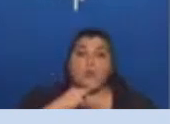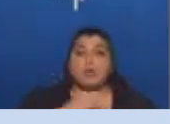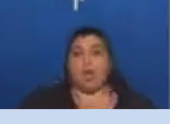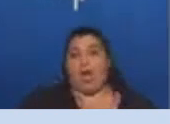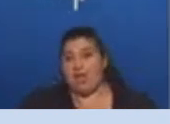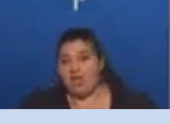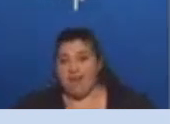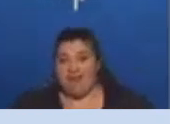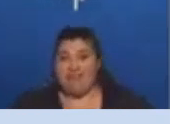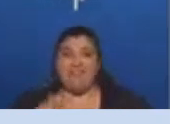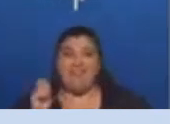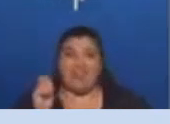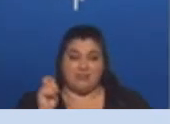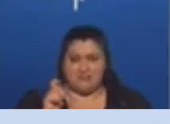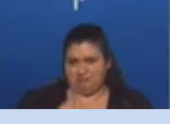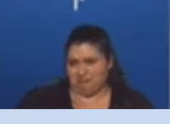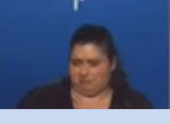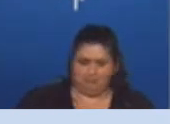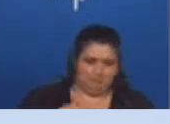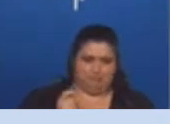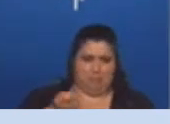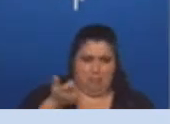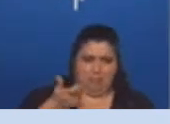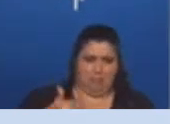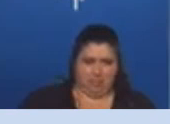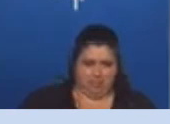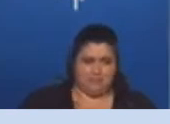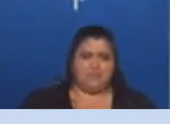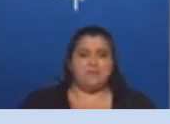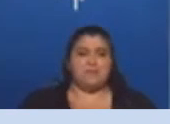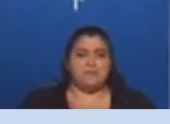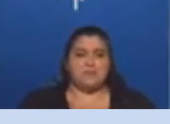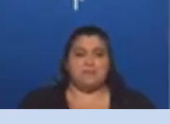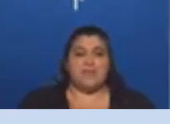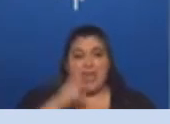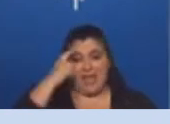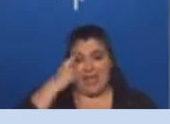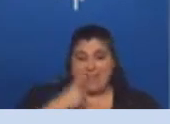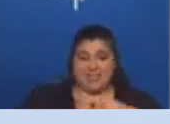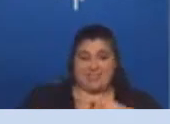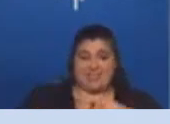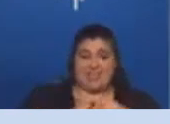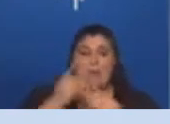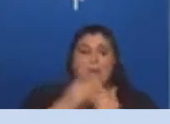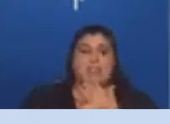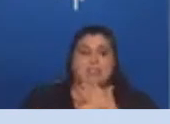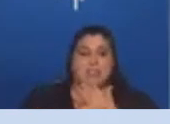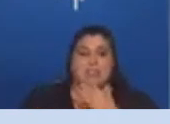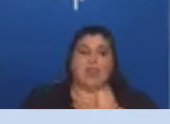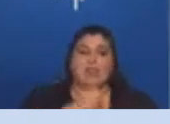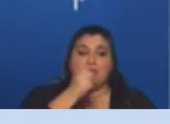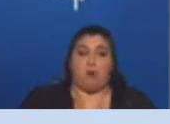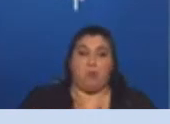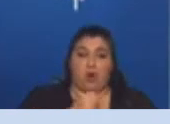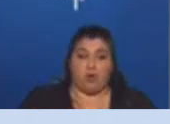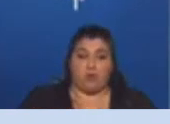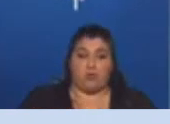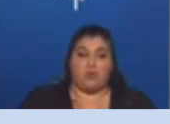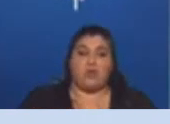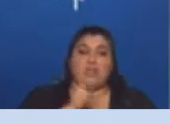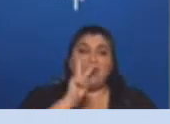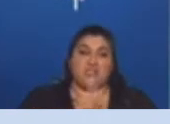eso Será en pocos minutos Será la ex ministra de trabajo y de